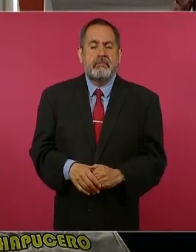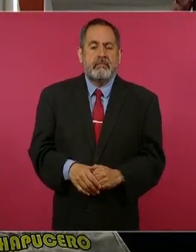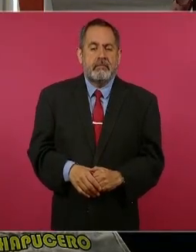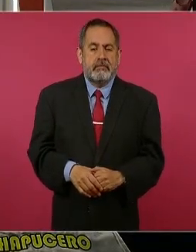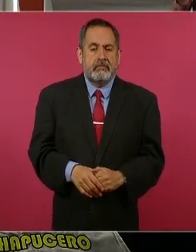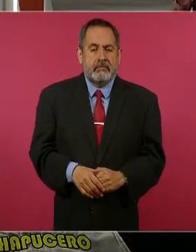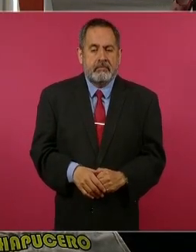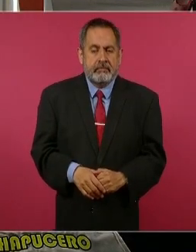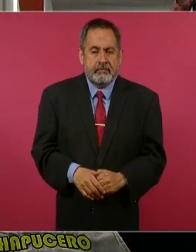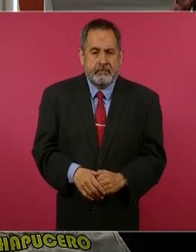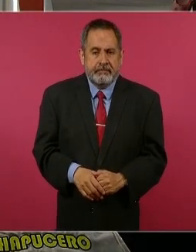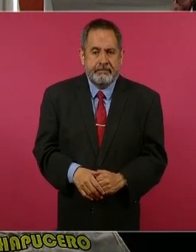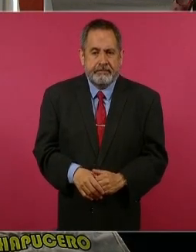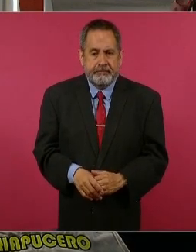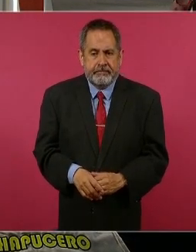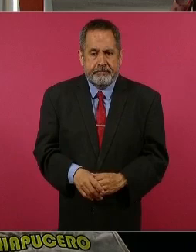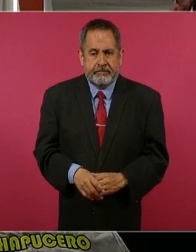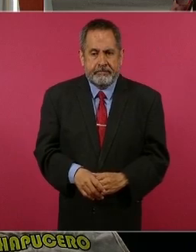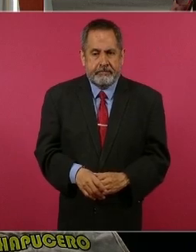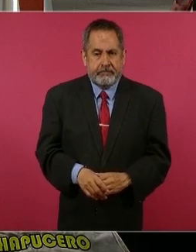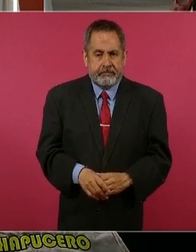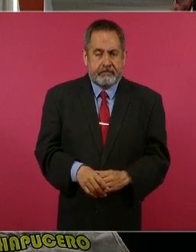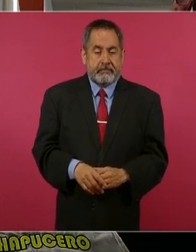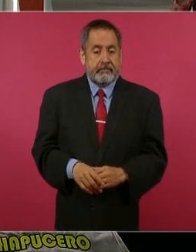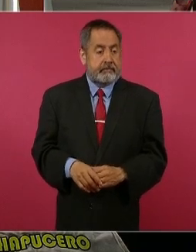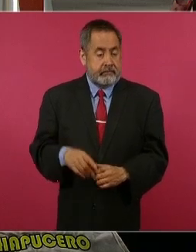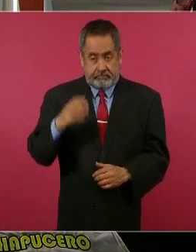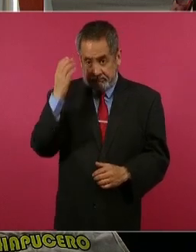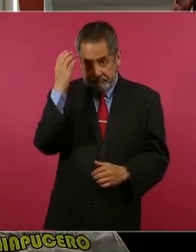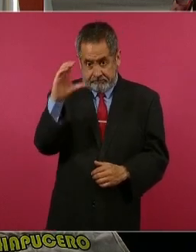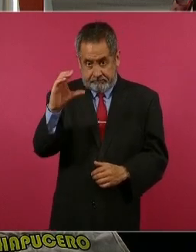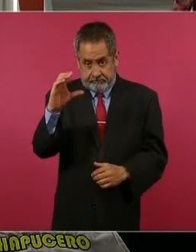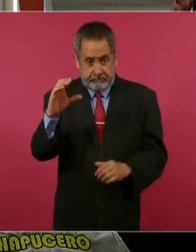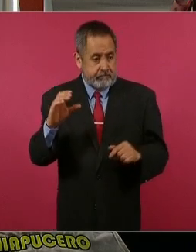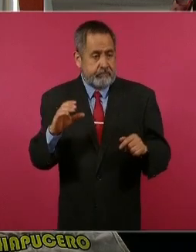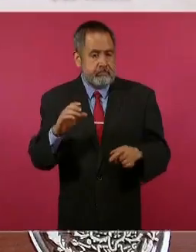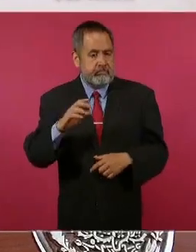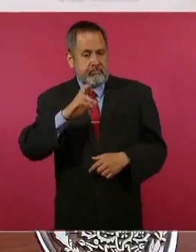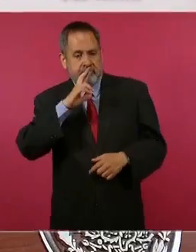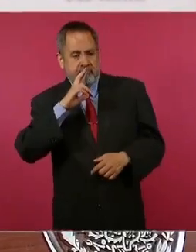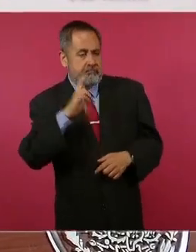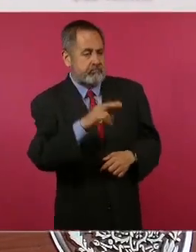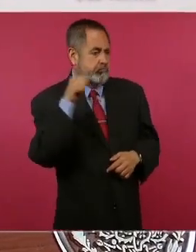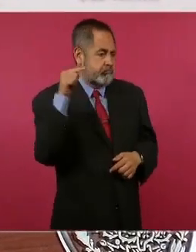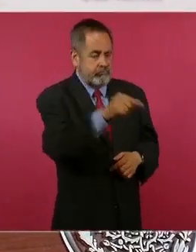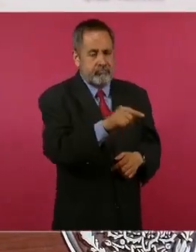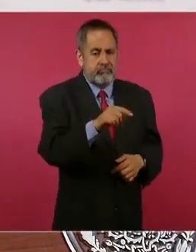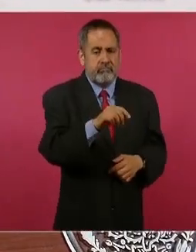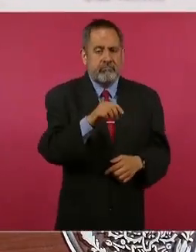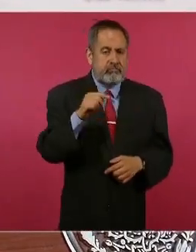y ahora le contesta a Silva Gerzo